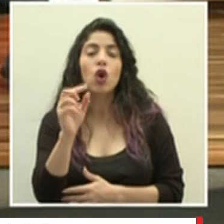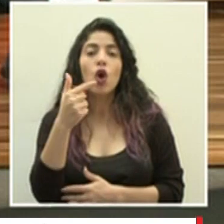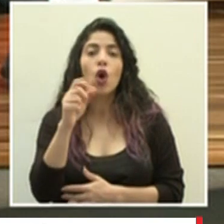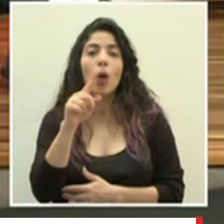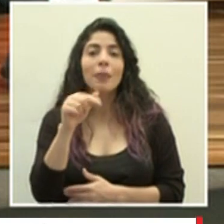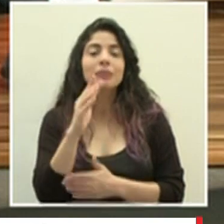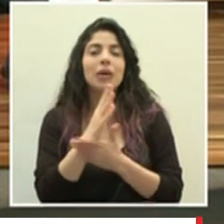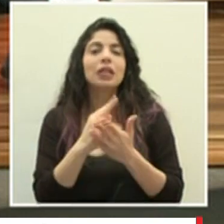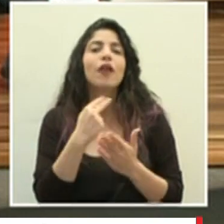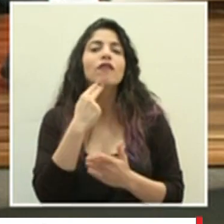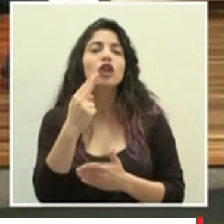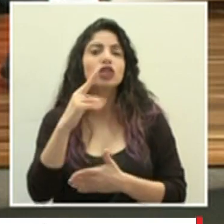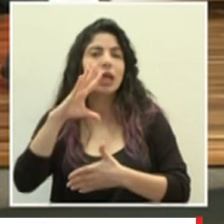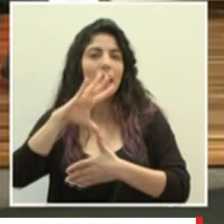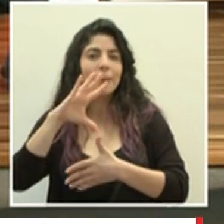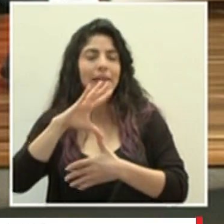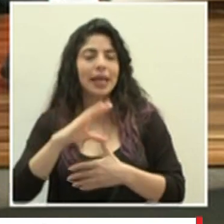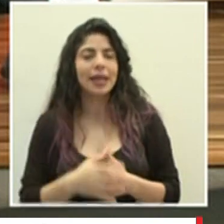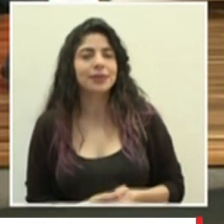de América.